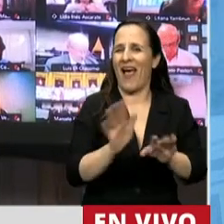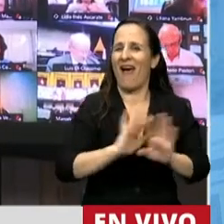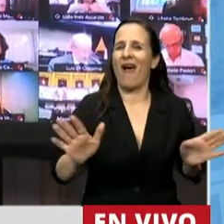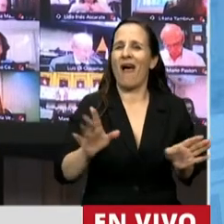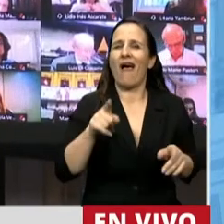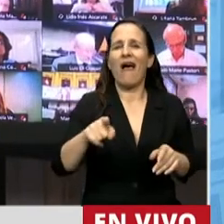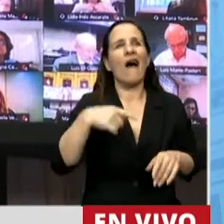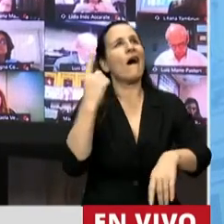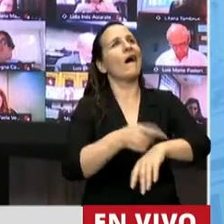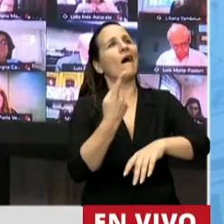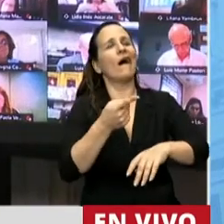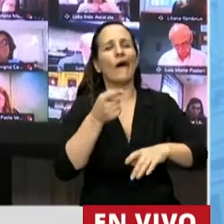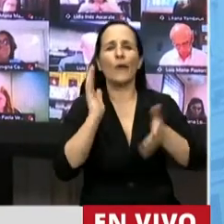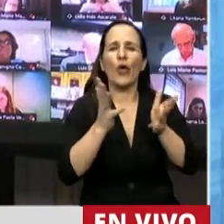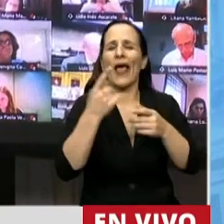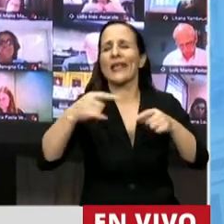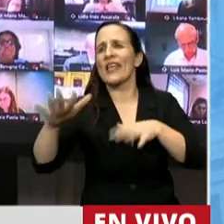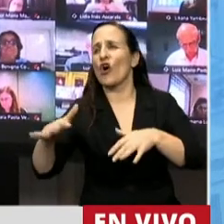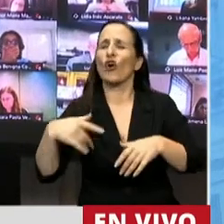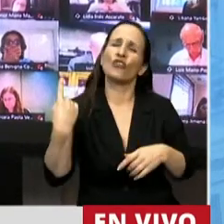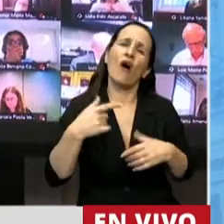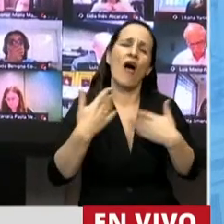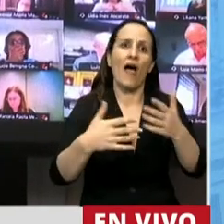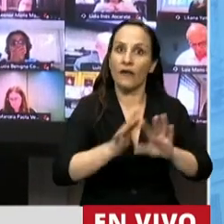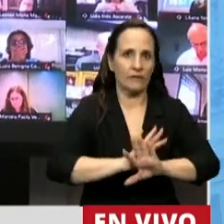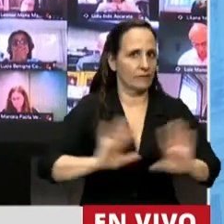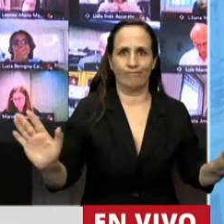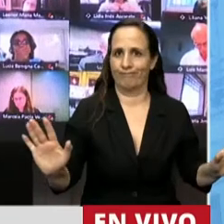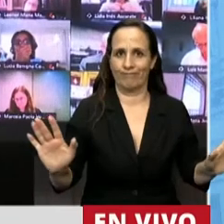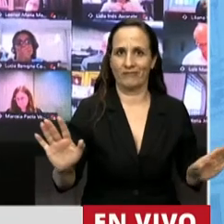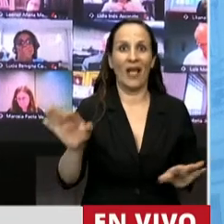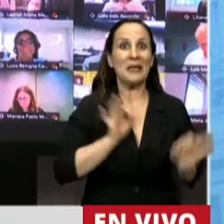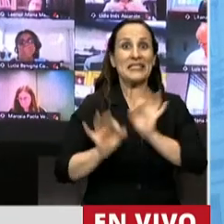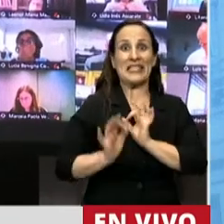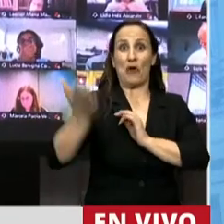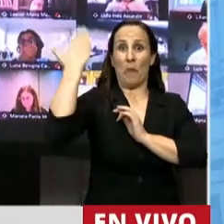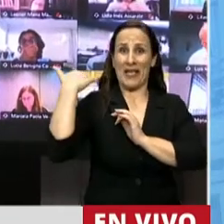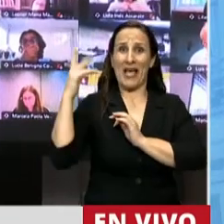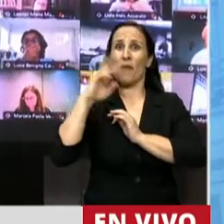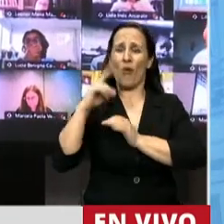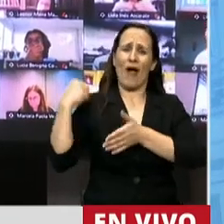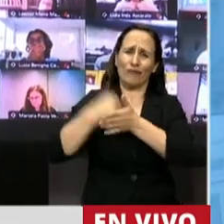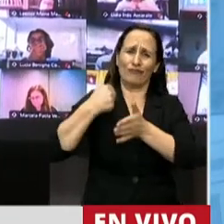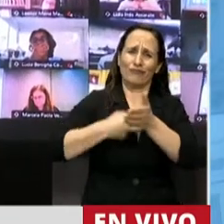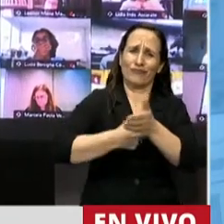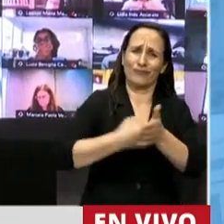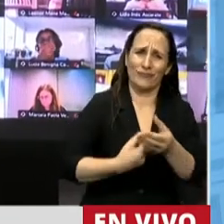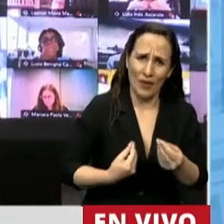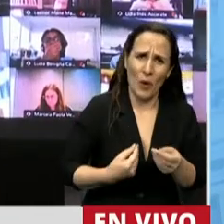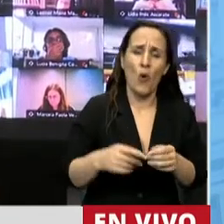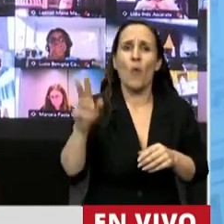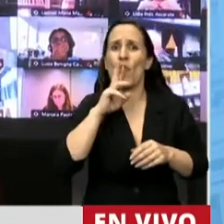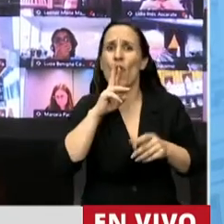de esta violencia y acoso en todas sus manifestaciones. Desde el siglo pasado, las mujeres venimos luchando por la igualdad de las oportunidades,